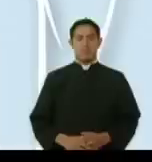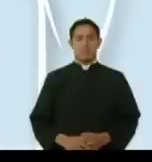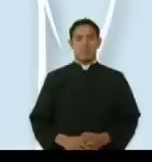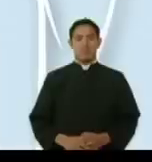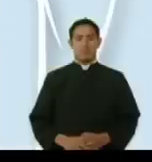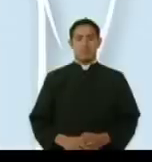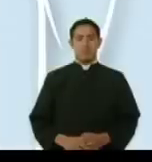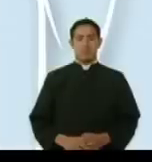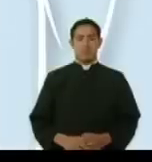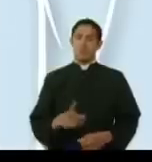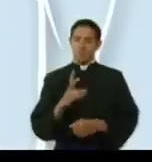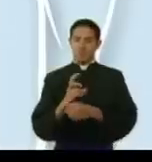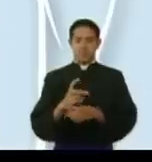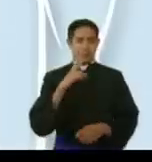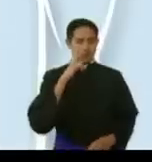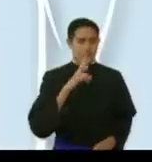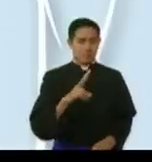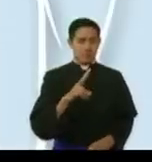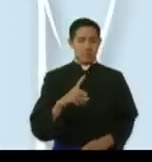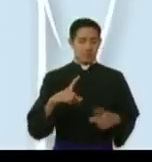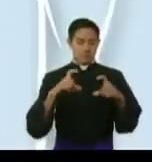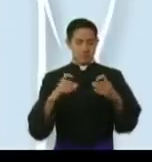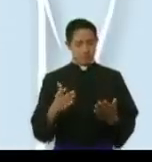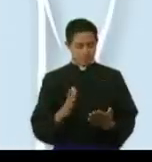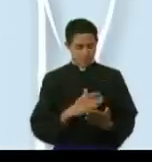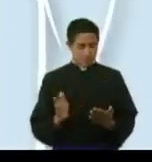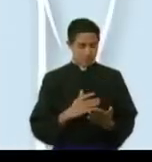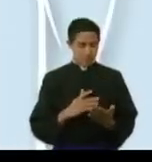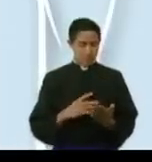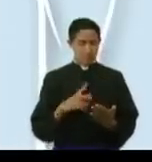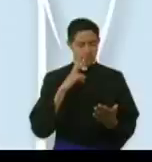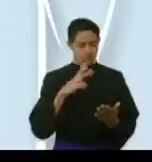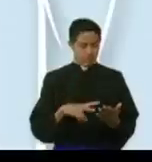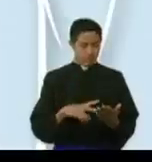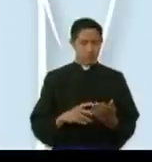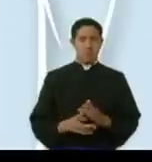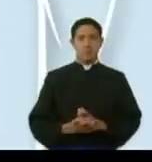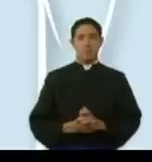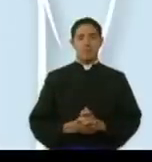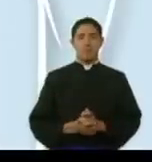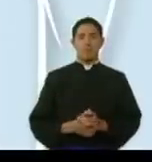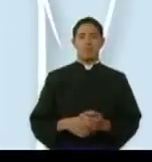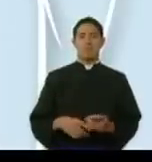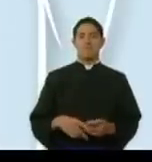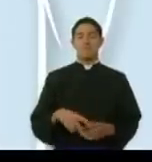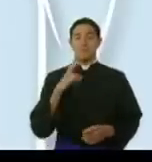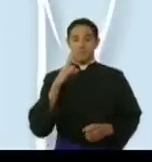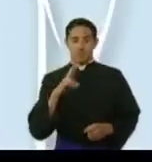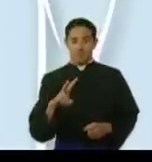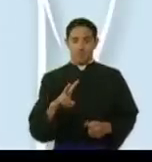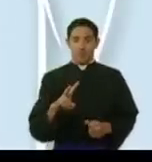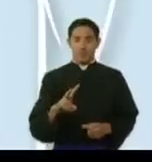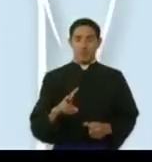Vea tu archivo fotográfico y ve esas fotos. No lo veas como un acontecimiento